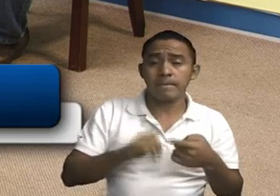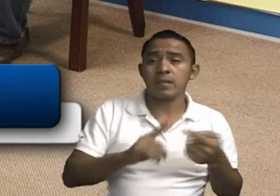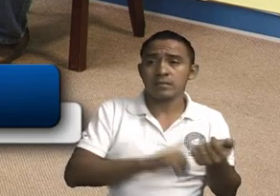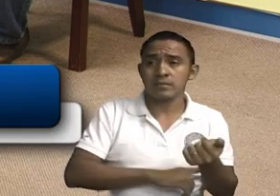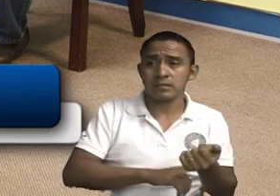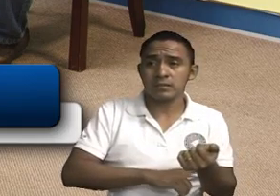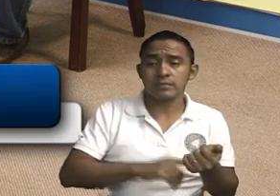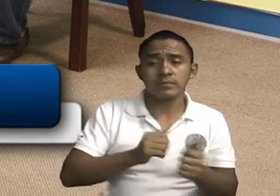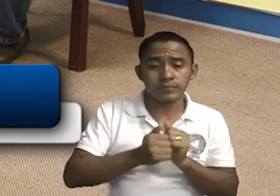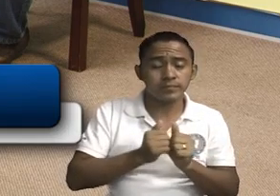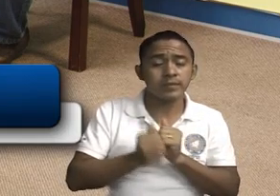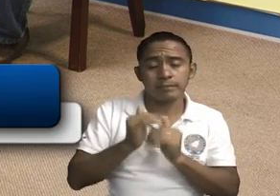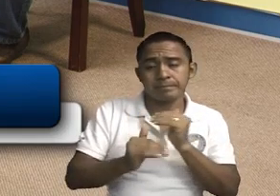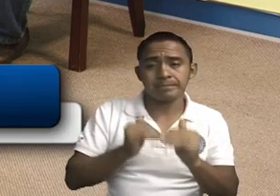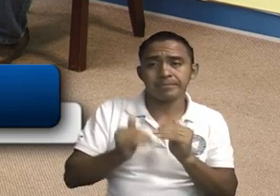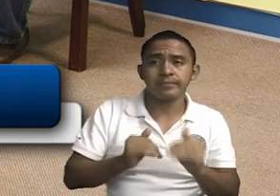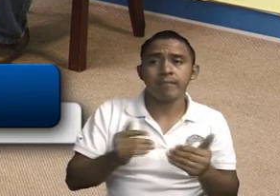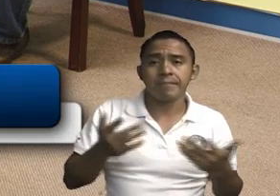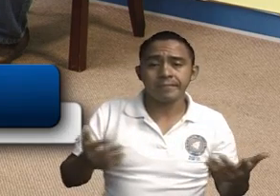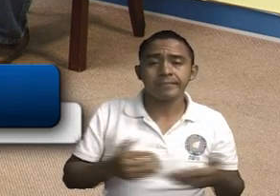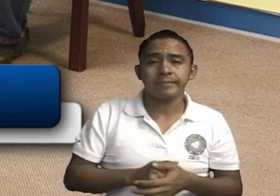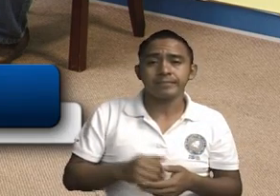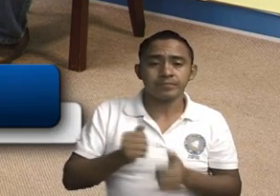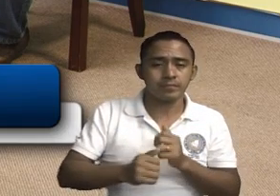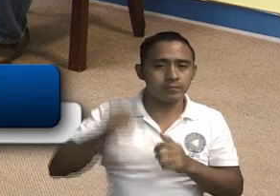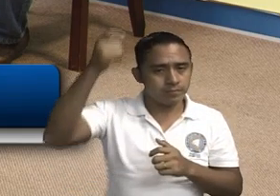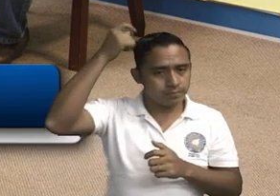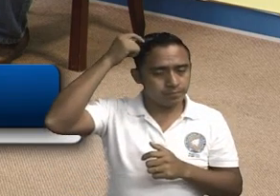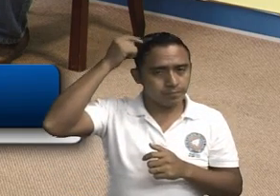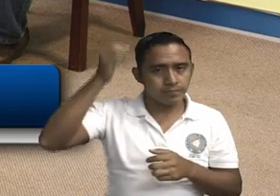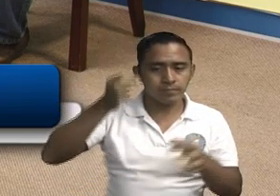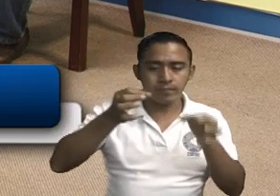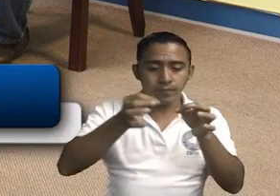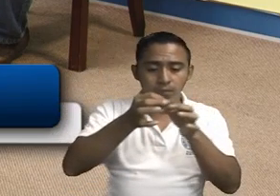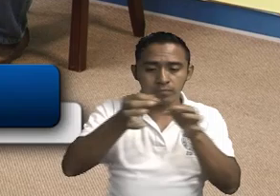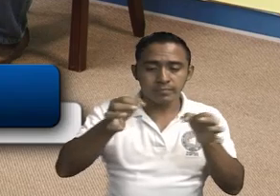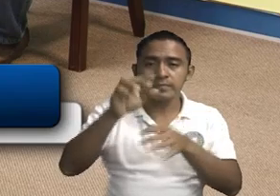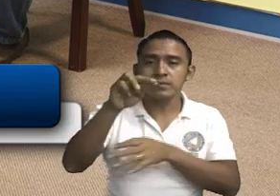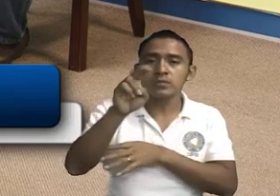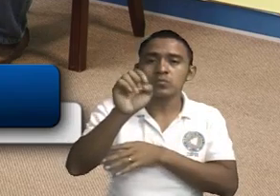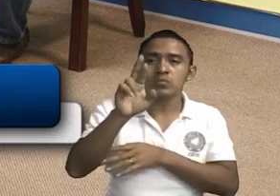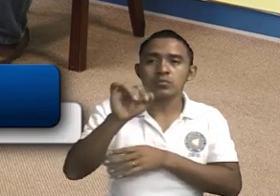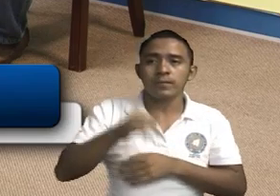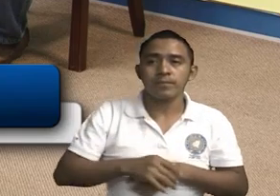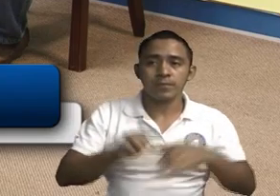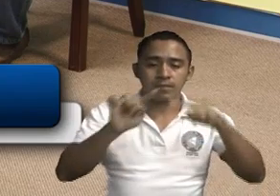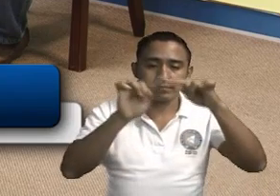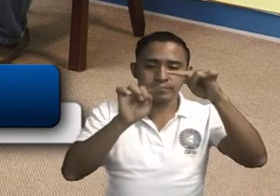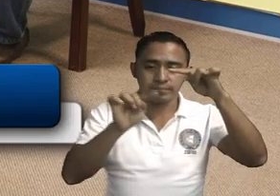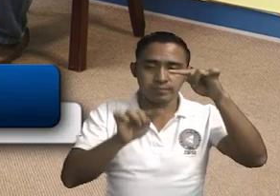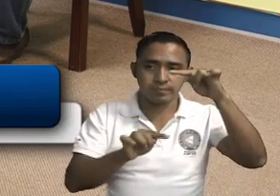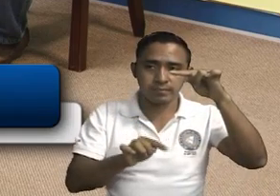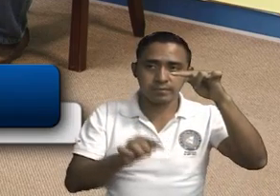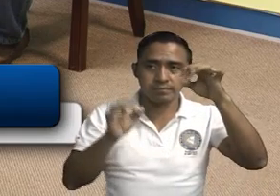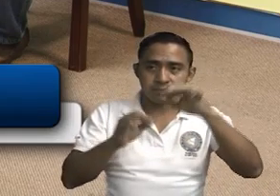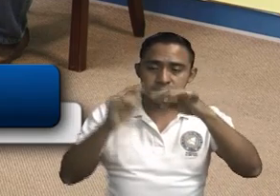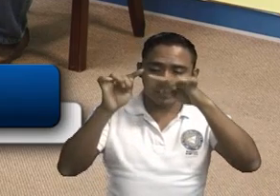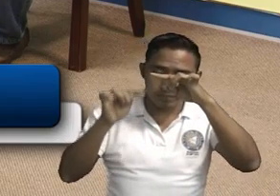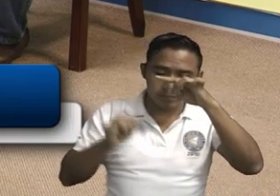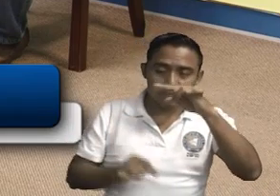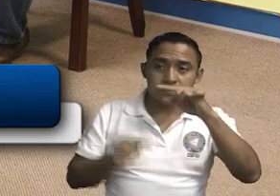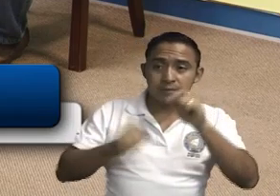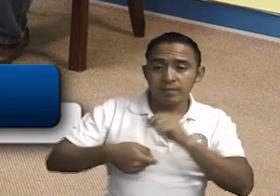que va mermando conforme pasa el tiempo lo que es el sistema neurológico. Y entonces, pasa que la corriente, por decirlo así, no llega completa a